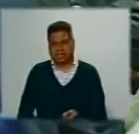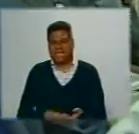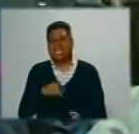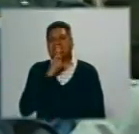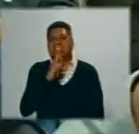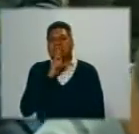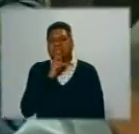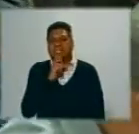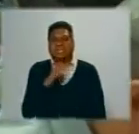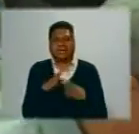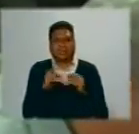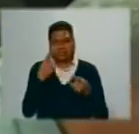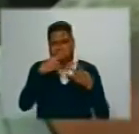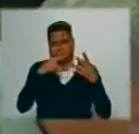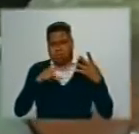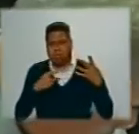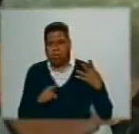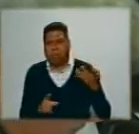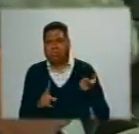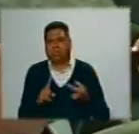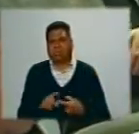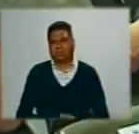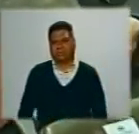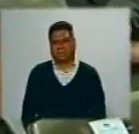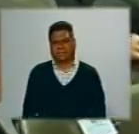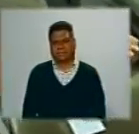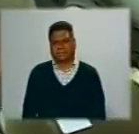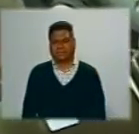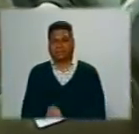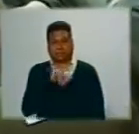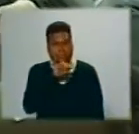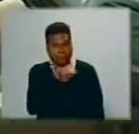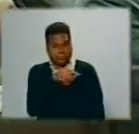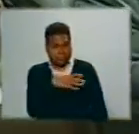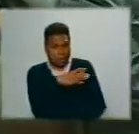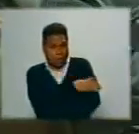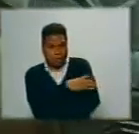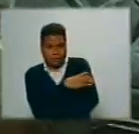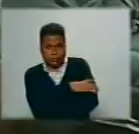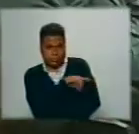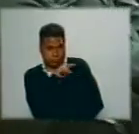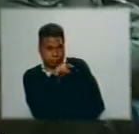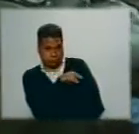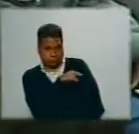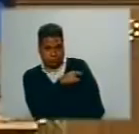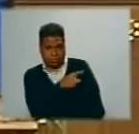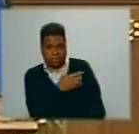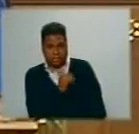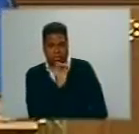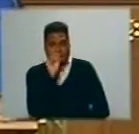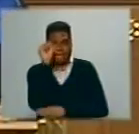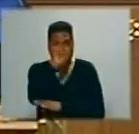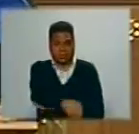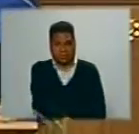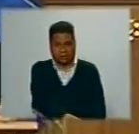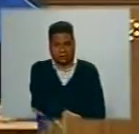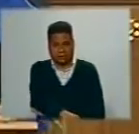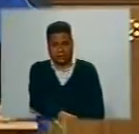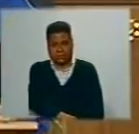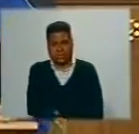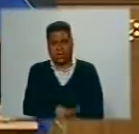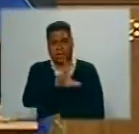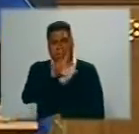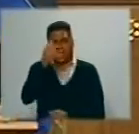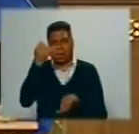a los bienes y servicios. Esa misma oposición que ha salido derrotada en los tres